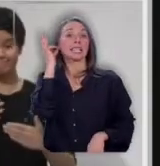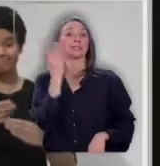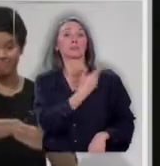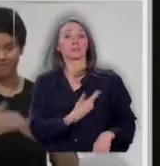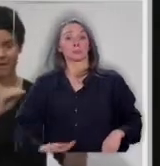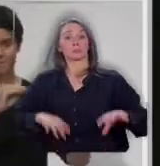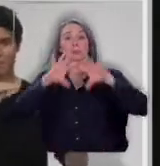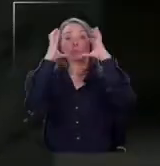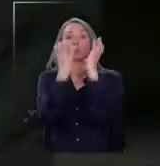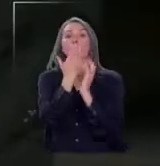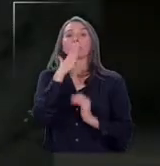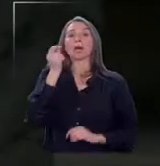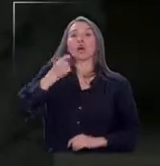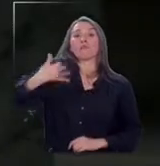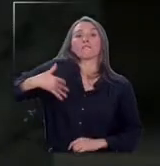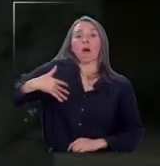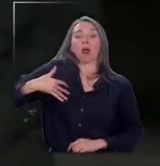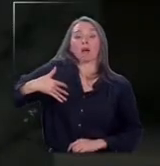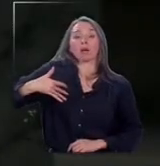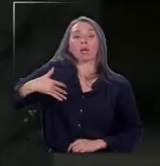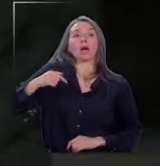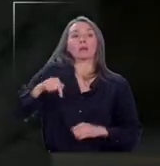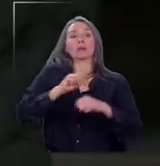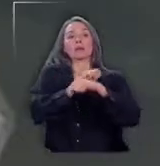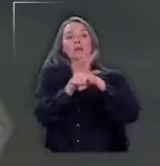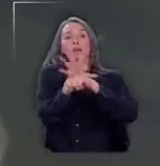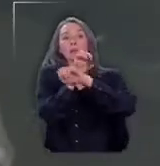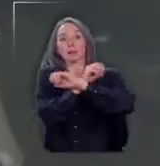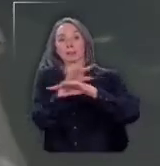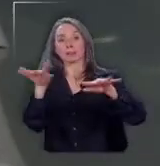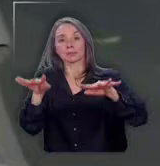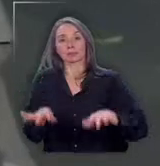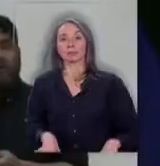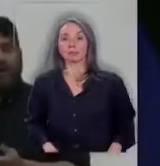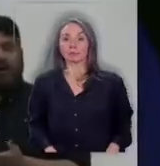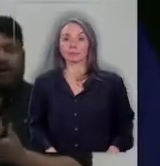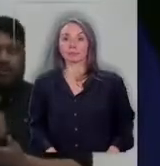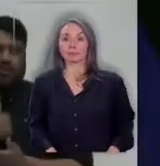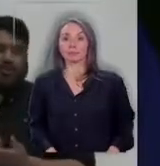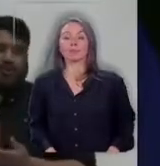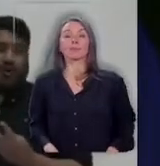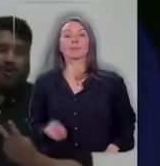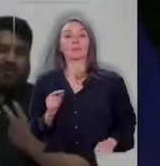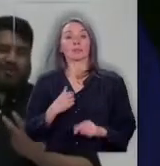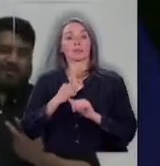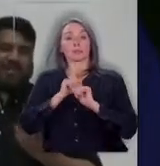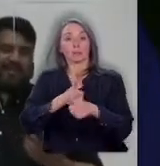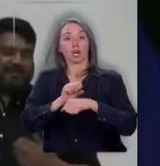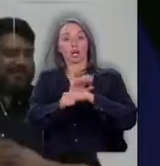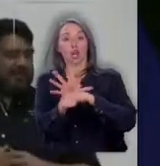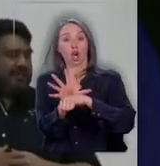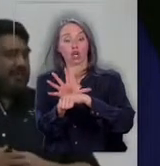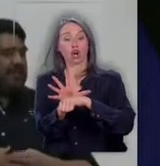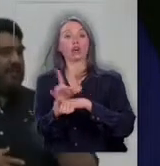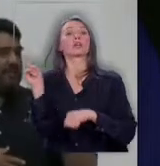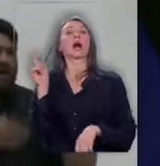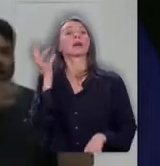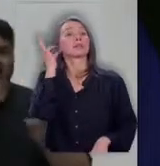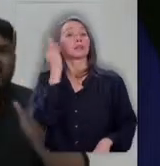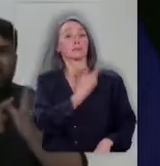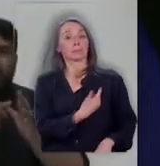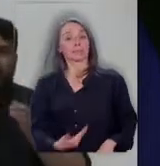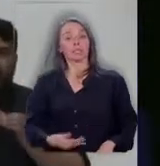líderes mundiales mejor valoradas durante esta pandemia tras haber vencido el coronavirus la mandataria reconoció